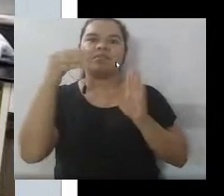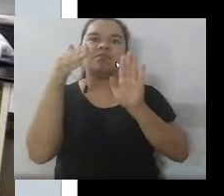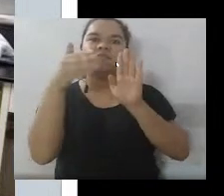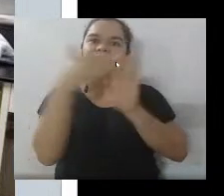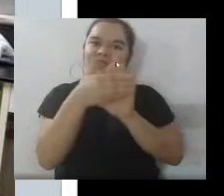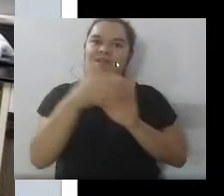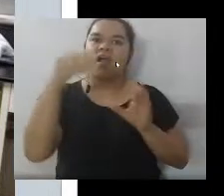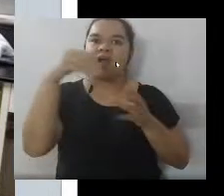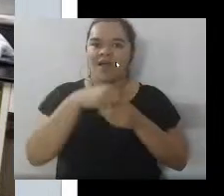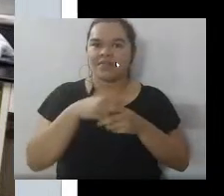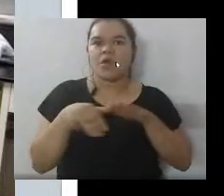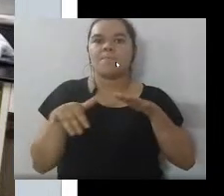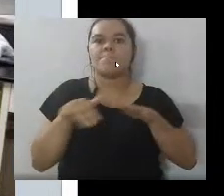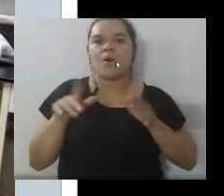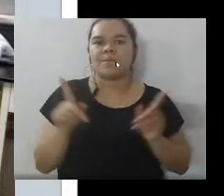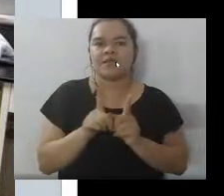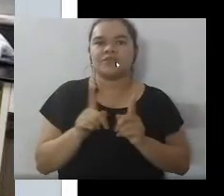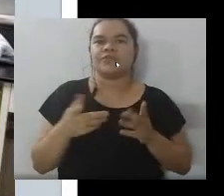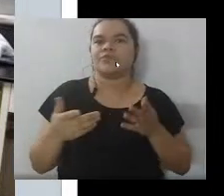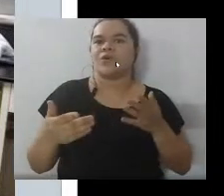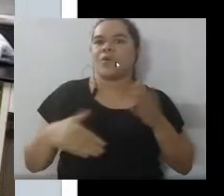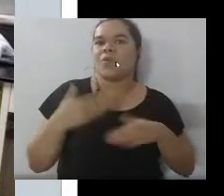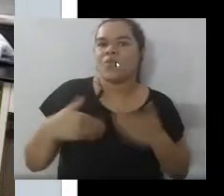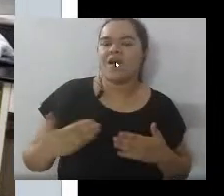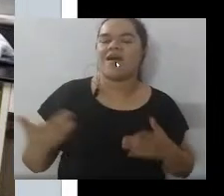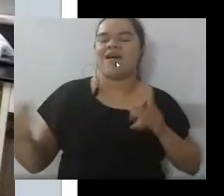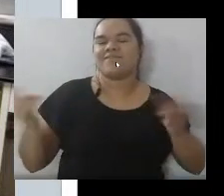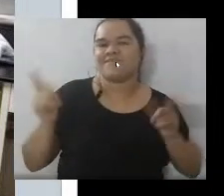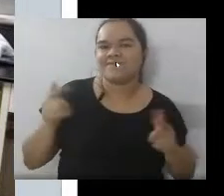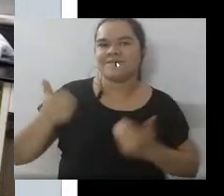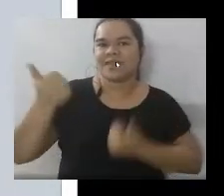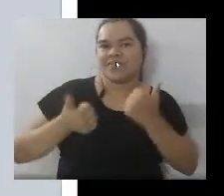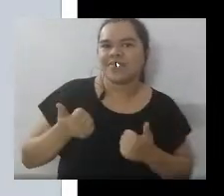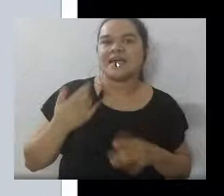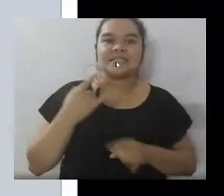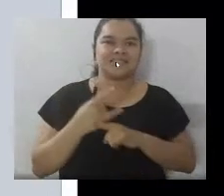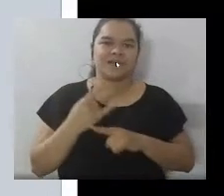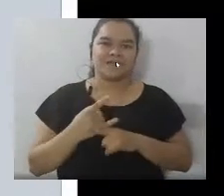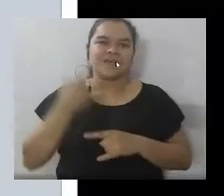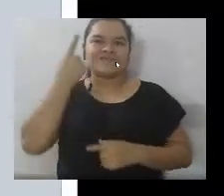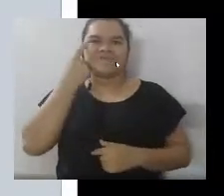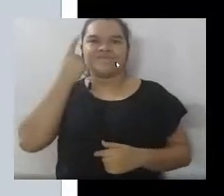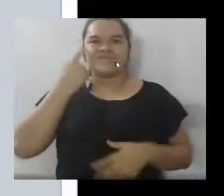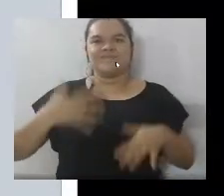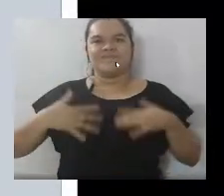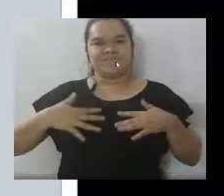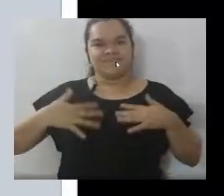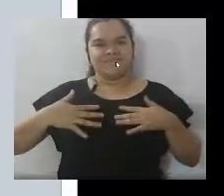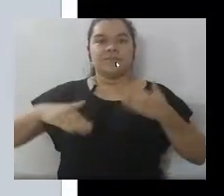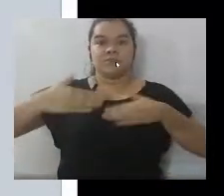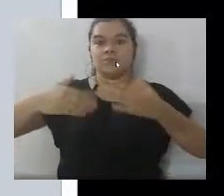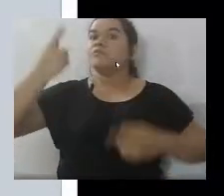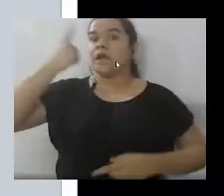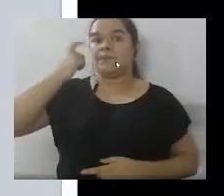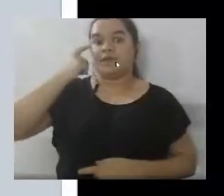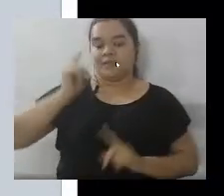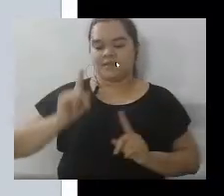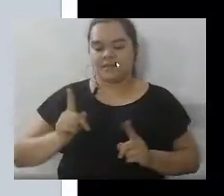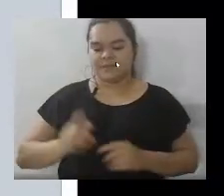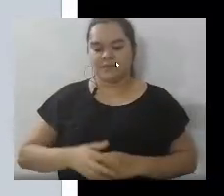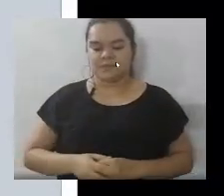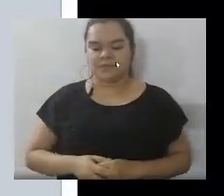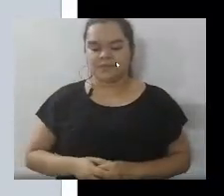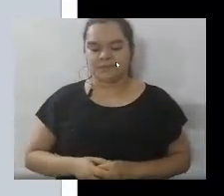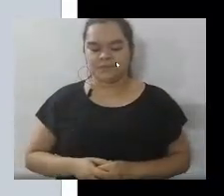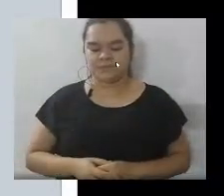estos lugares y estos encuentros que siempre son constructivos, ¿sí? Siempre ayudan a afianzar los conocimientos.